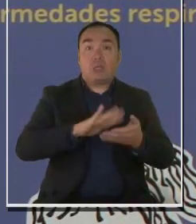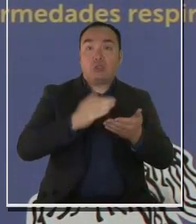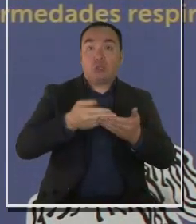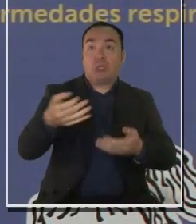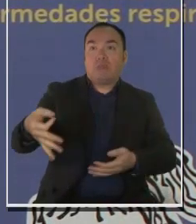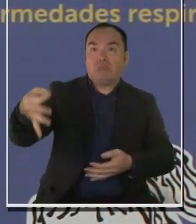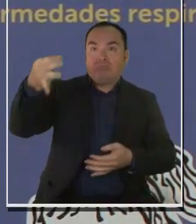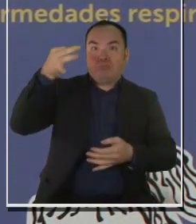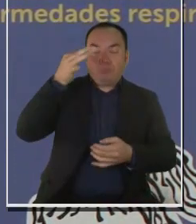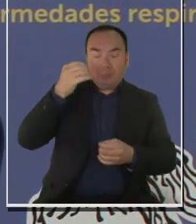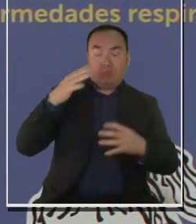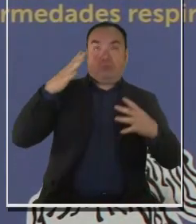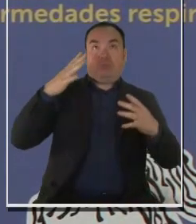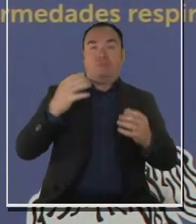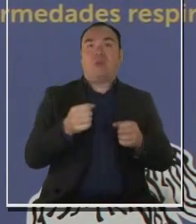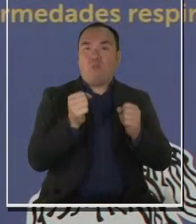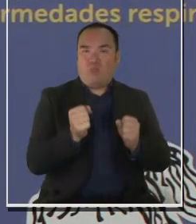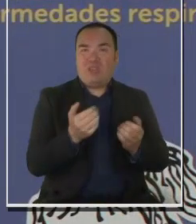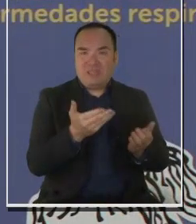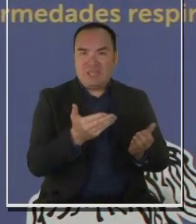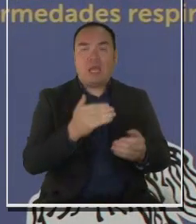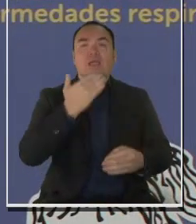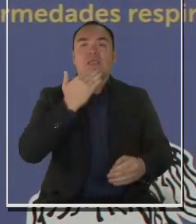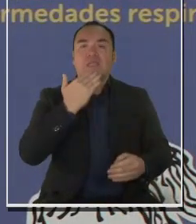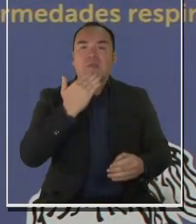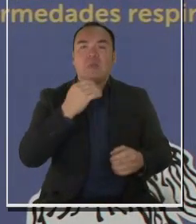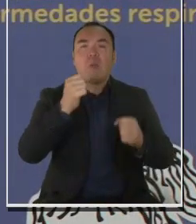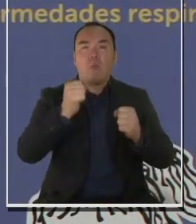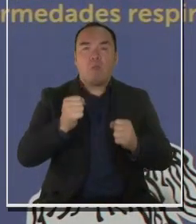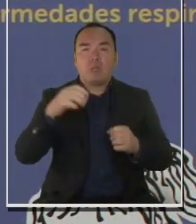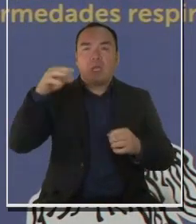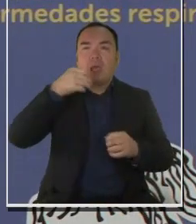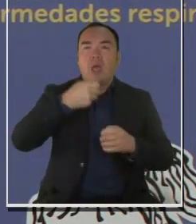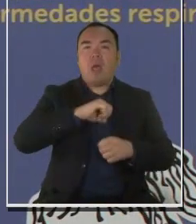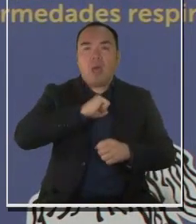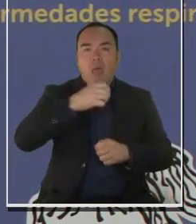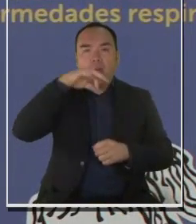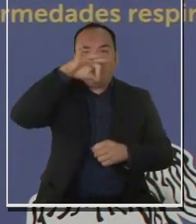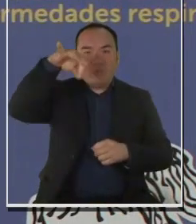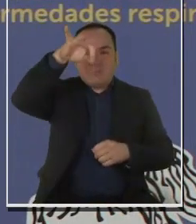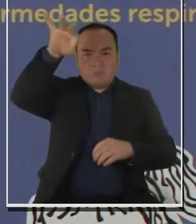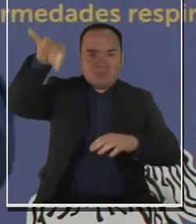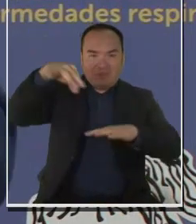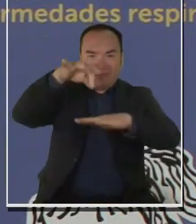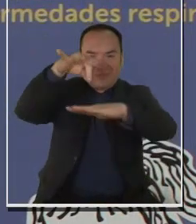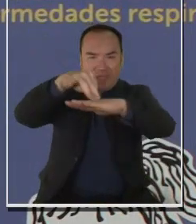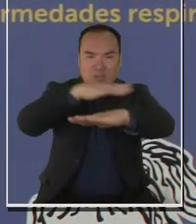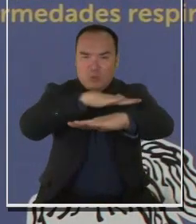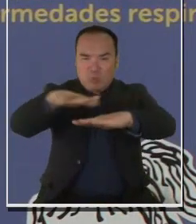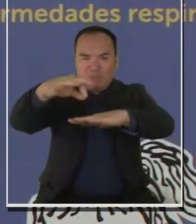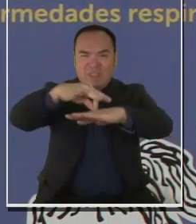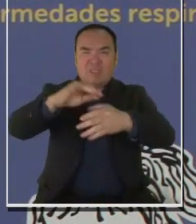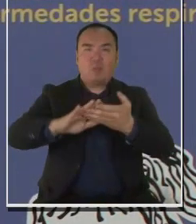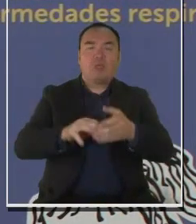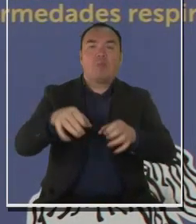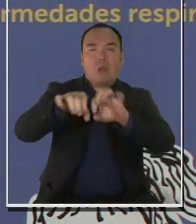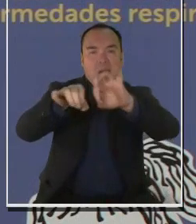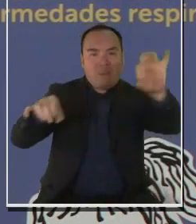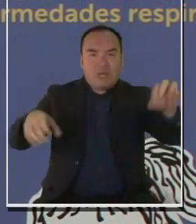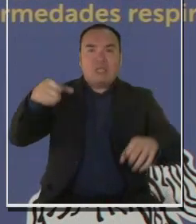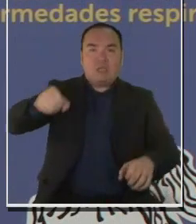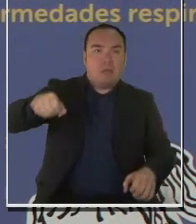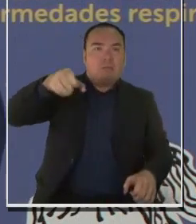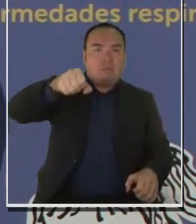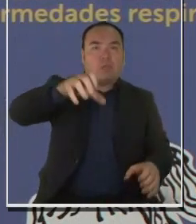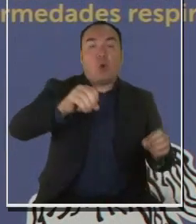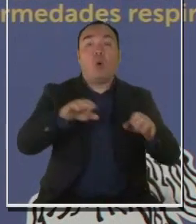cercana. También es capaz de sobrevivir en las superficies, en las manillas, en la superficie de mesas. Por